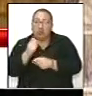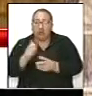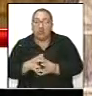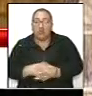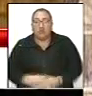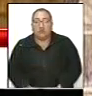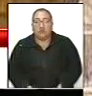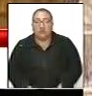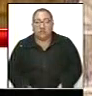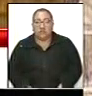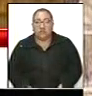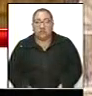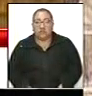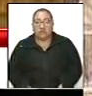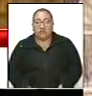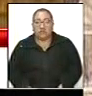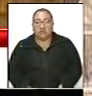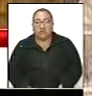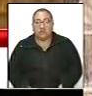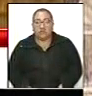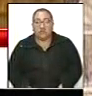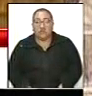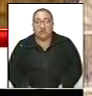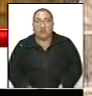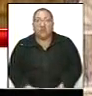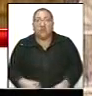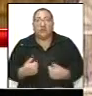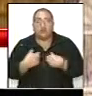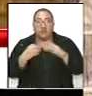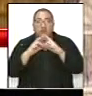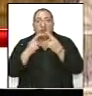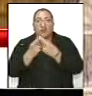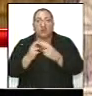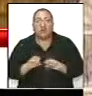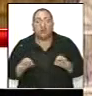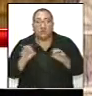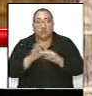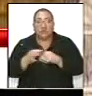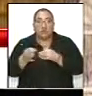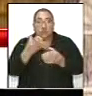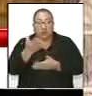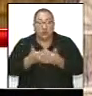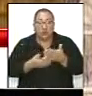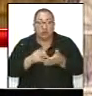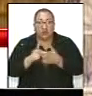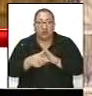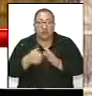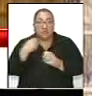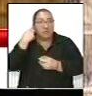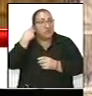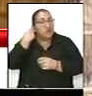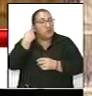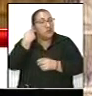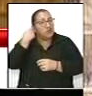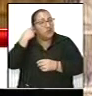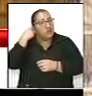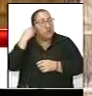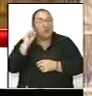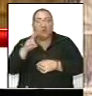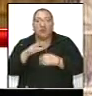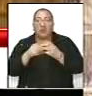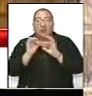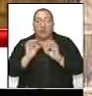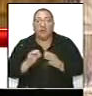Hemos tenido resultados importantes, acá los menciono rápidamente y luego veremos algunos indicadores de los